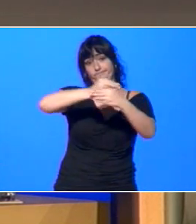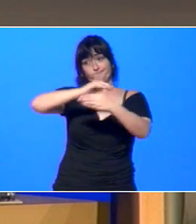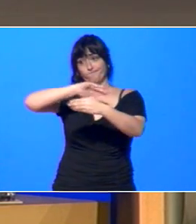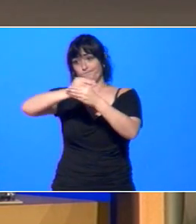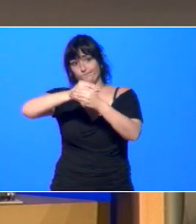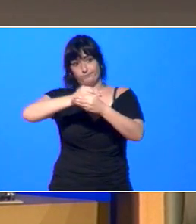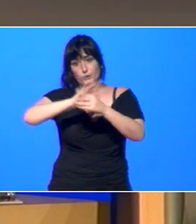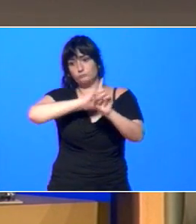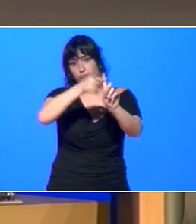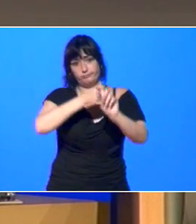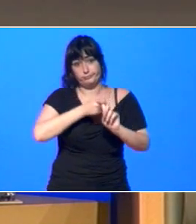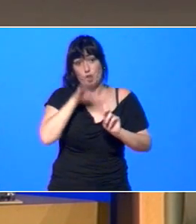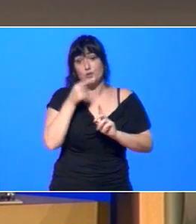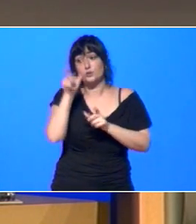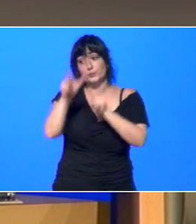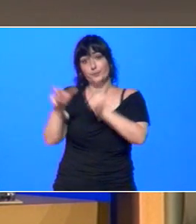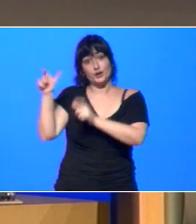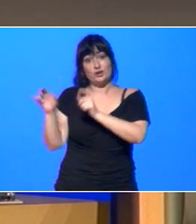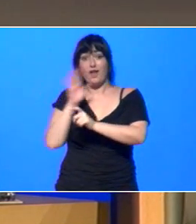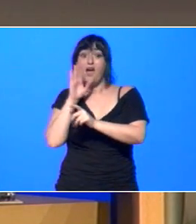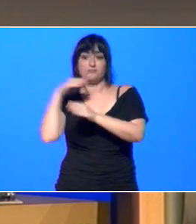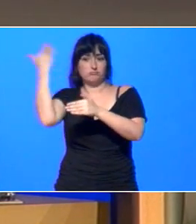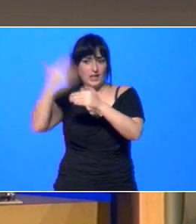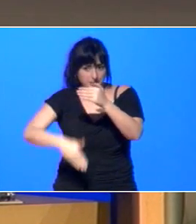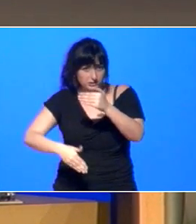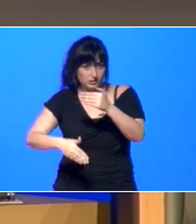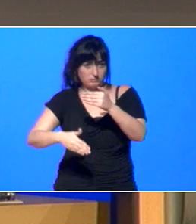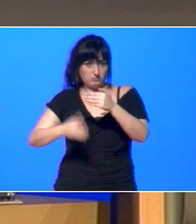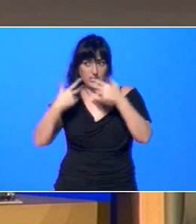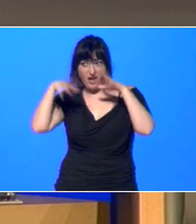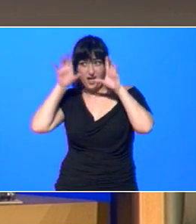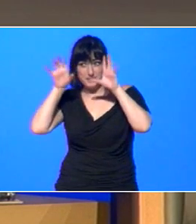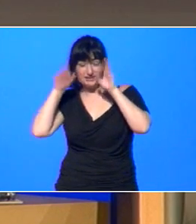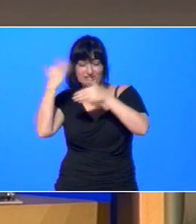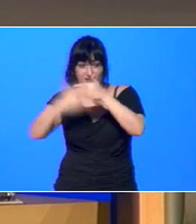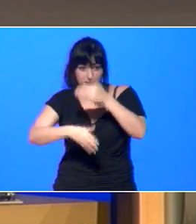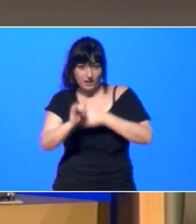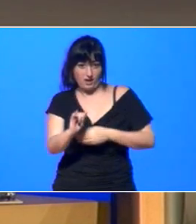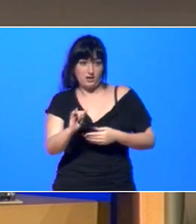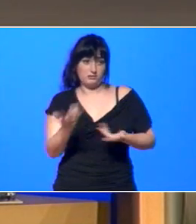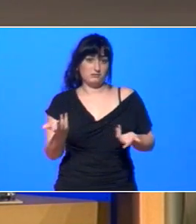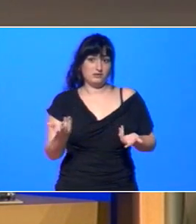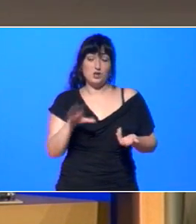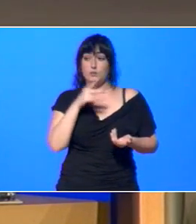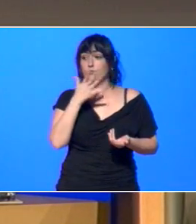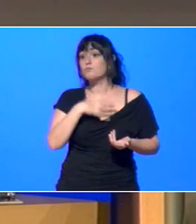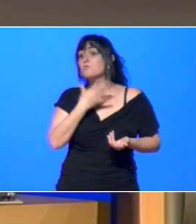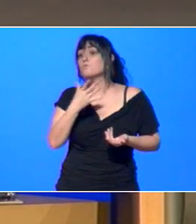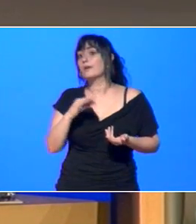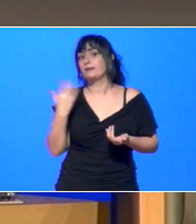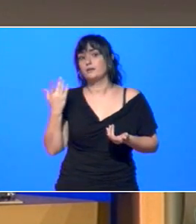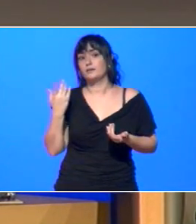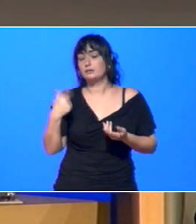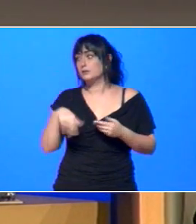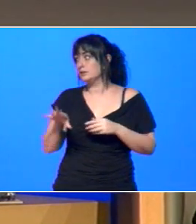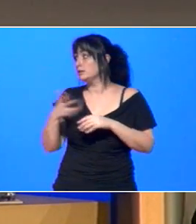las oportunidades de estar y aprender. No deja de ser extraño que Alejandro, que tendrá que venir en un momento, tenga que entrar. Voy a